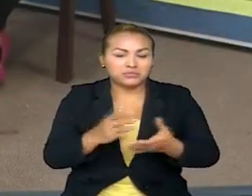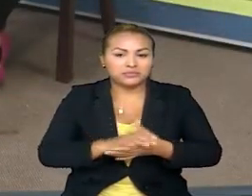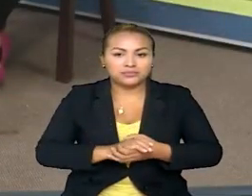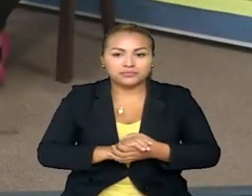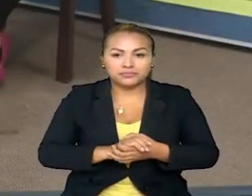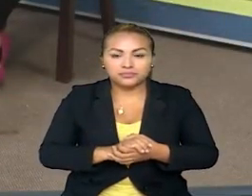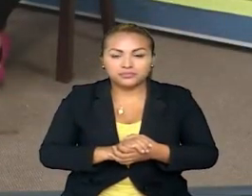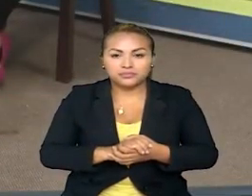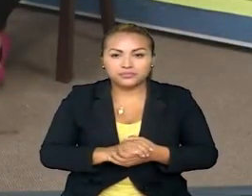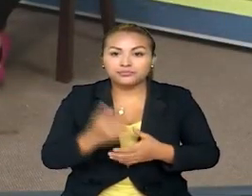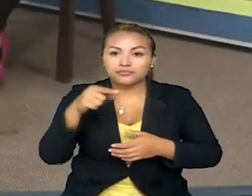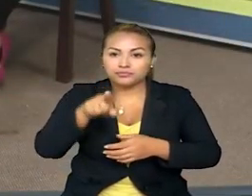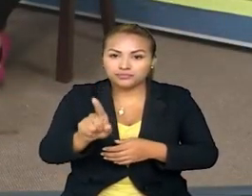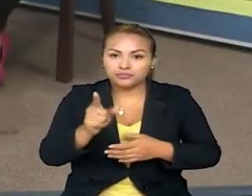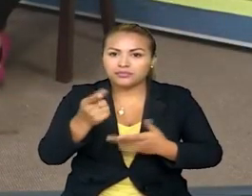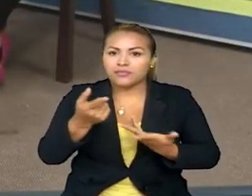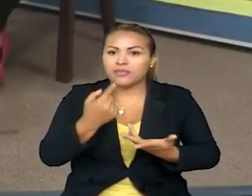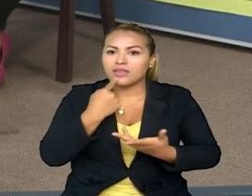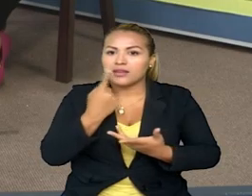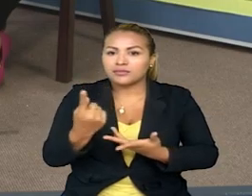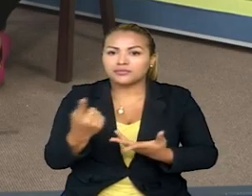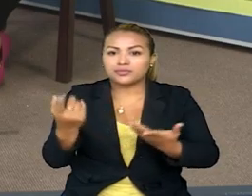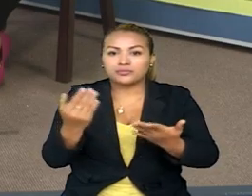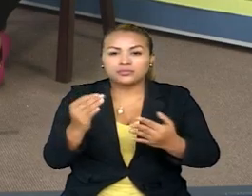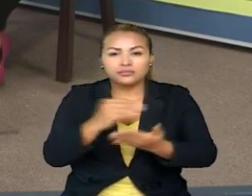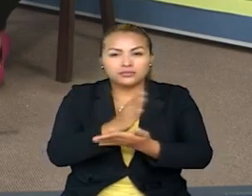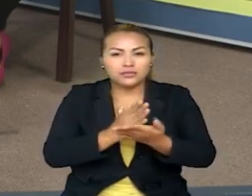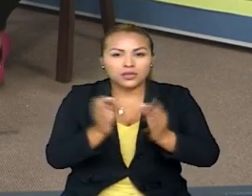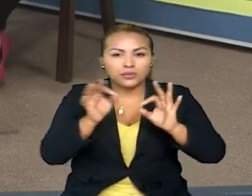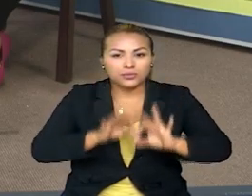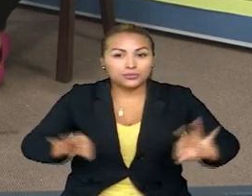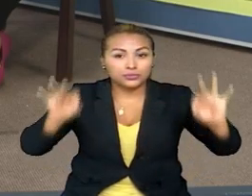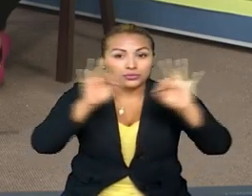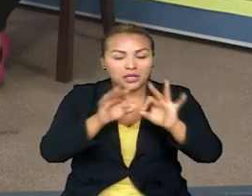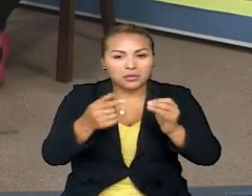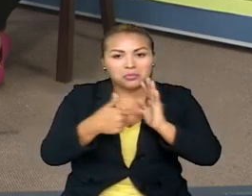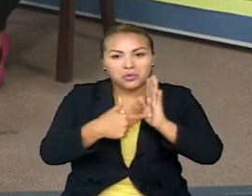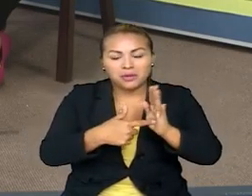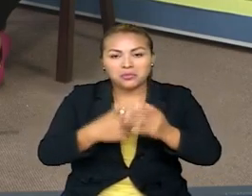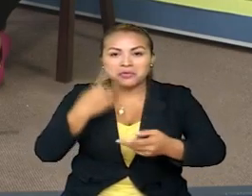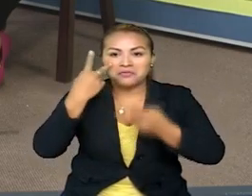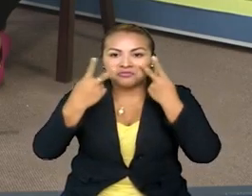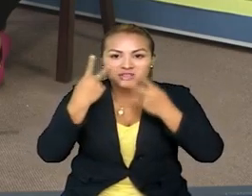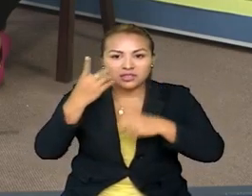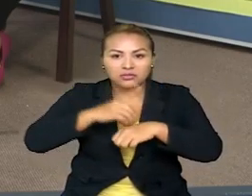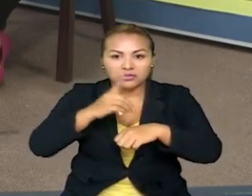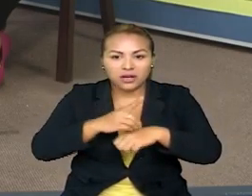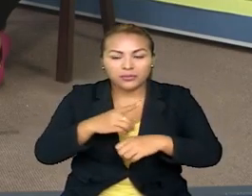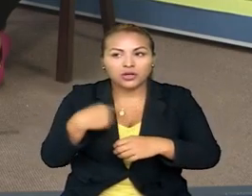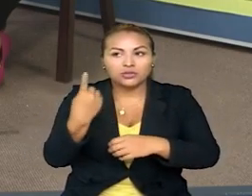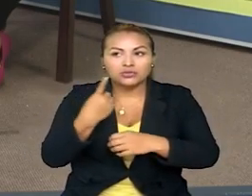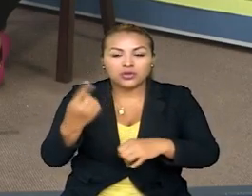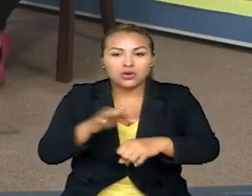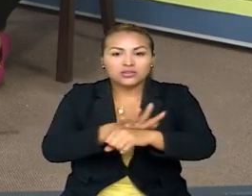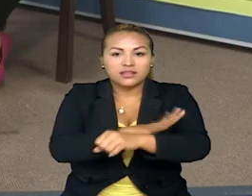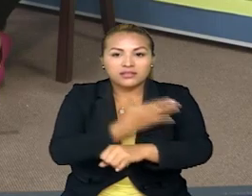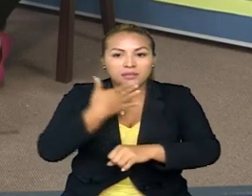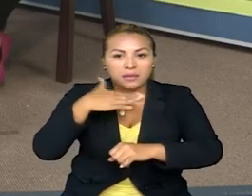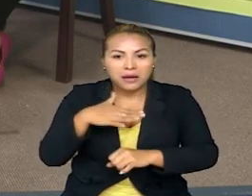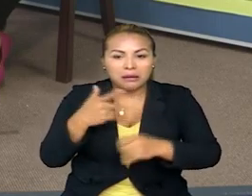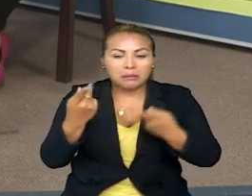ha dicho algo muy importante y es que el hecho de visitar al doctor no solamente porque estoy enfermo sino también cómo